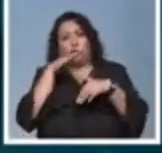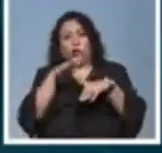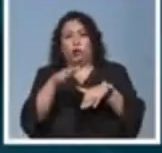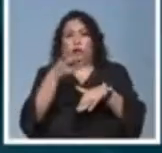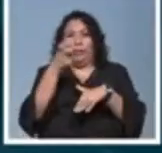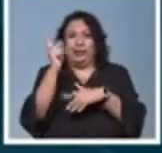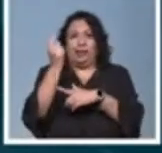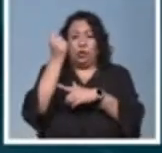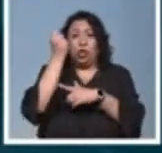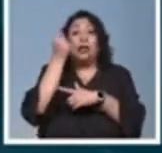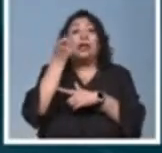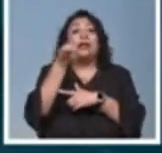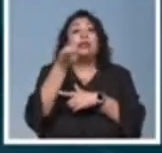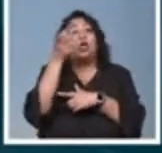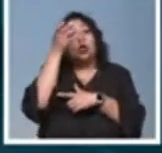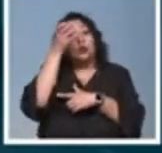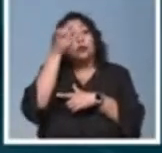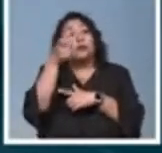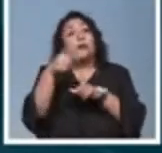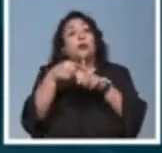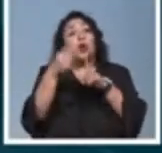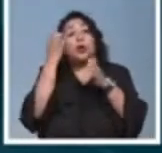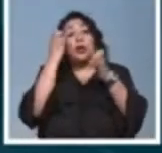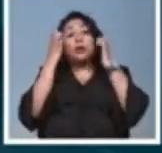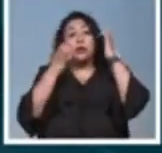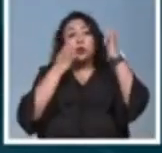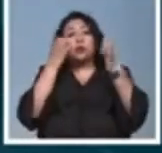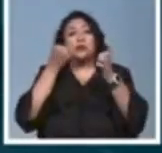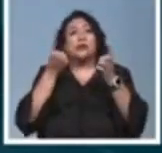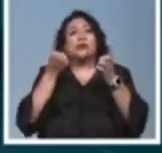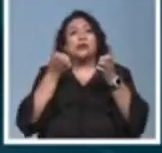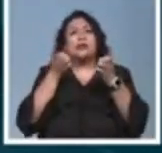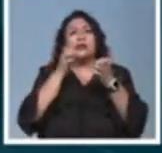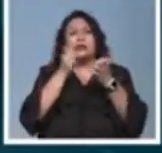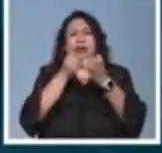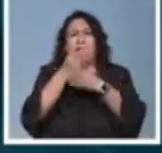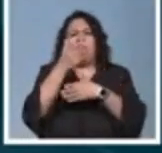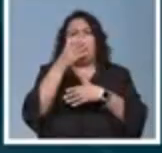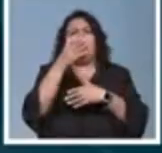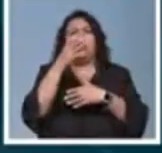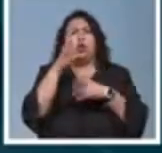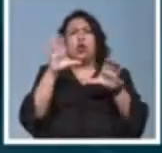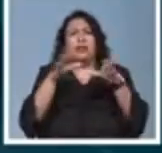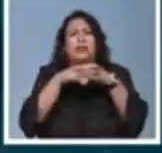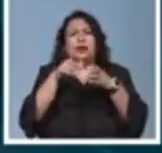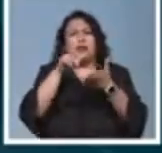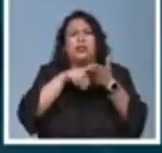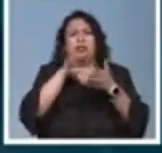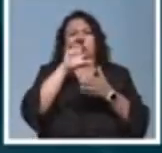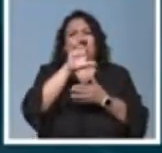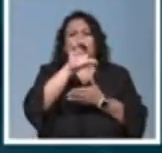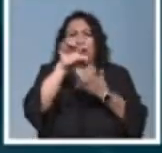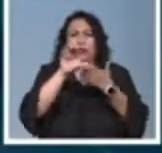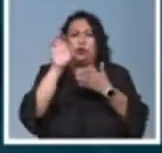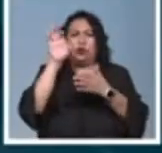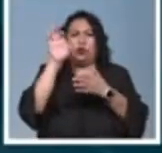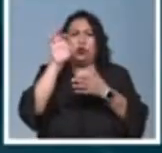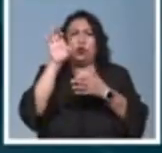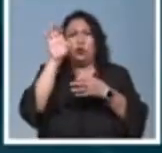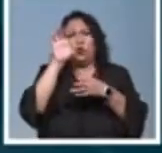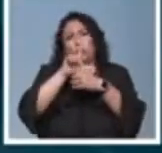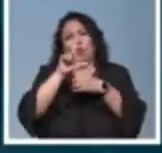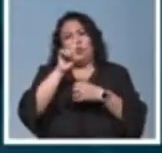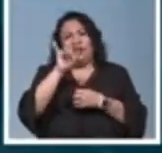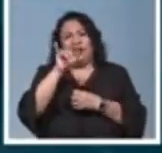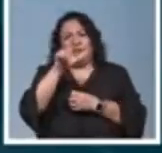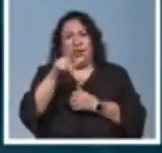ella. Y ese es el precepto que guía la muestra La Salida es Colectiva, que ofrece el Centro de Cultura Digital.